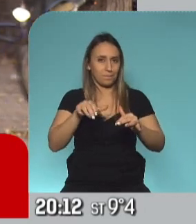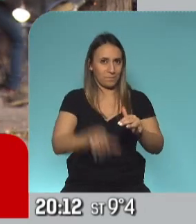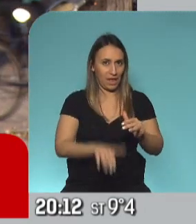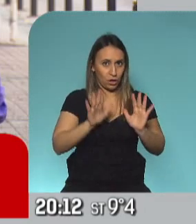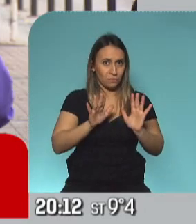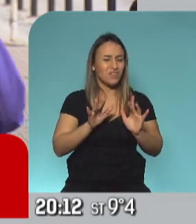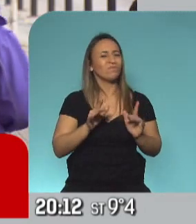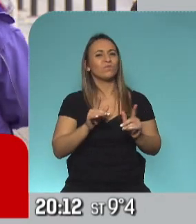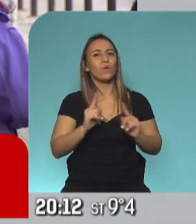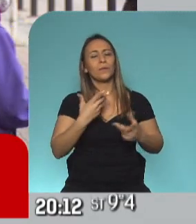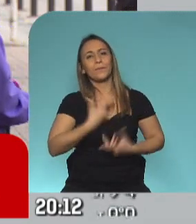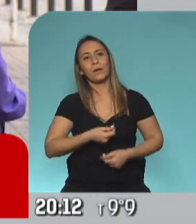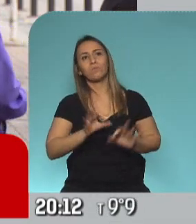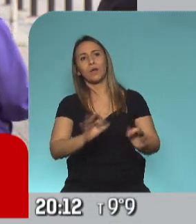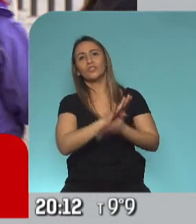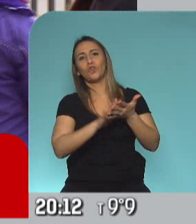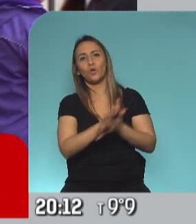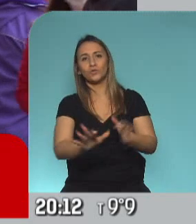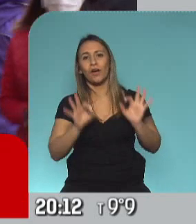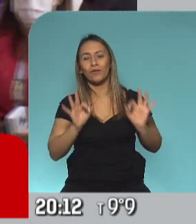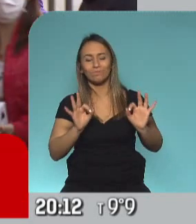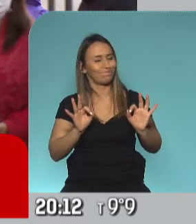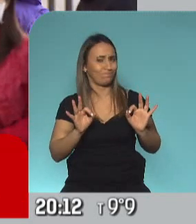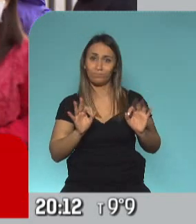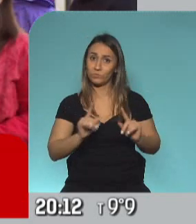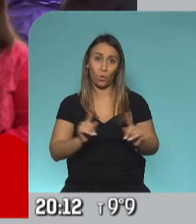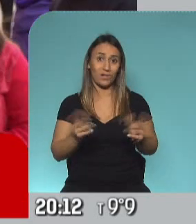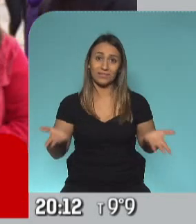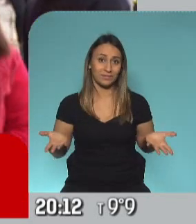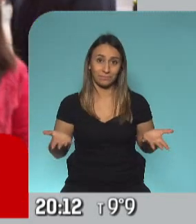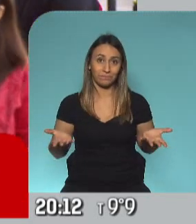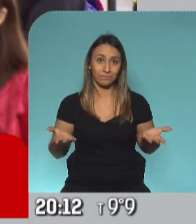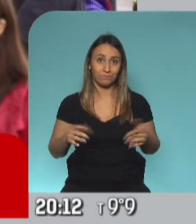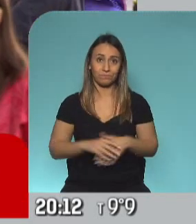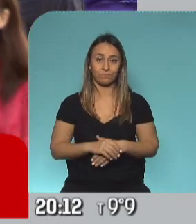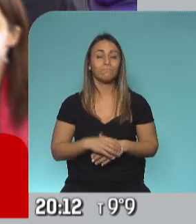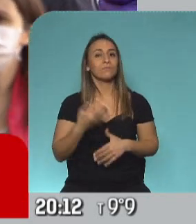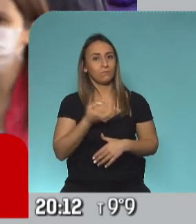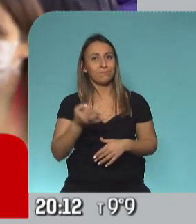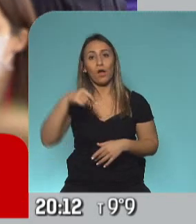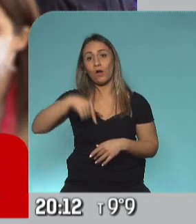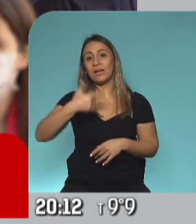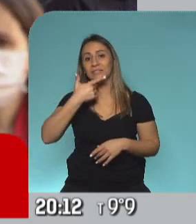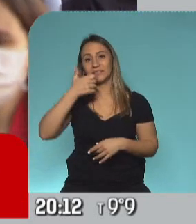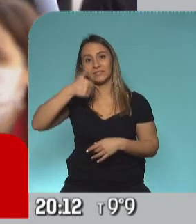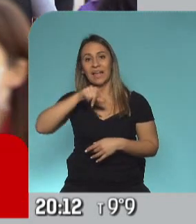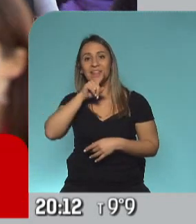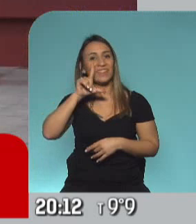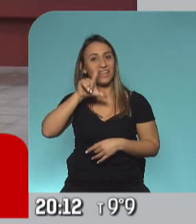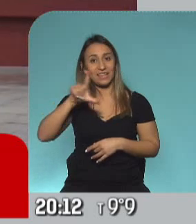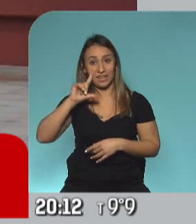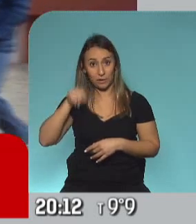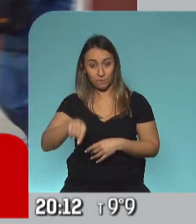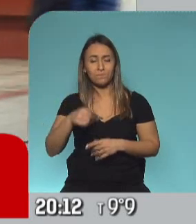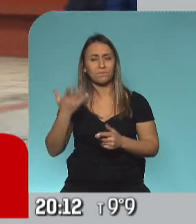siendo suficiente para lo que se quiere, para lo que se quiere hacer en esta época. Sí, hoy Diego Santilli ayer en realidad lo que decía